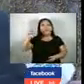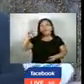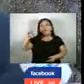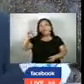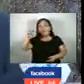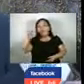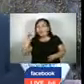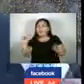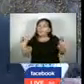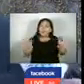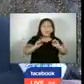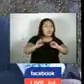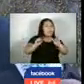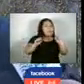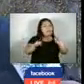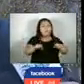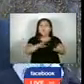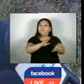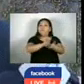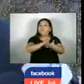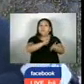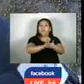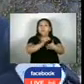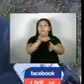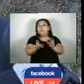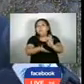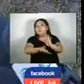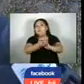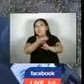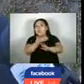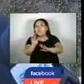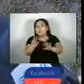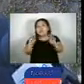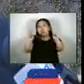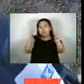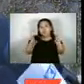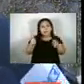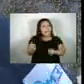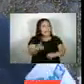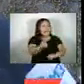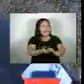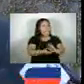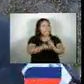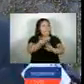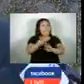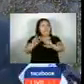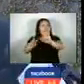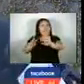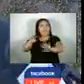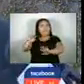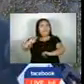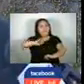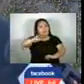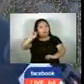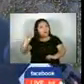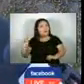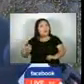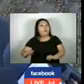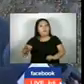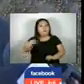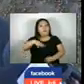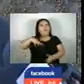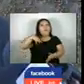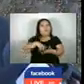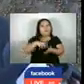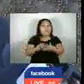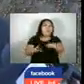sin tocar por de pronto, ¿verdad?, lo que es la parte social de la ciudadanía, que es el 70% de la población que